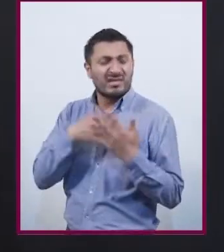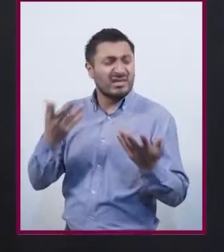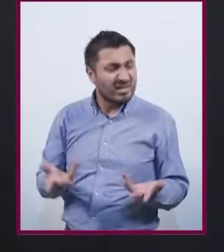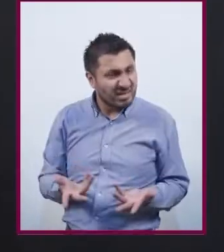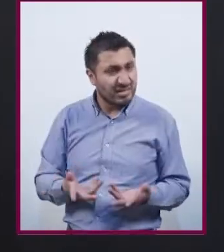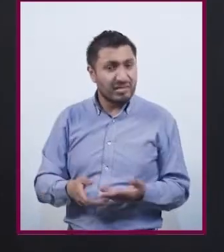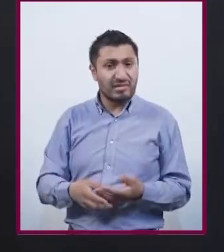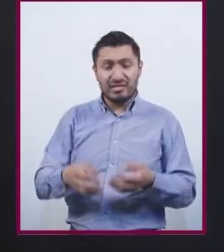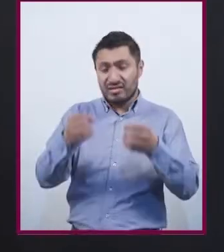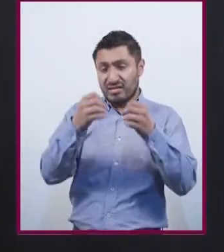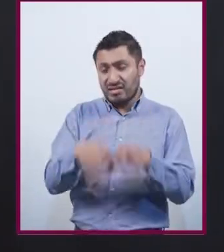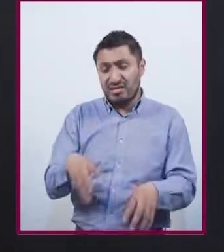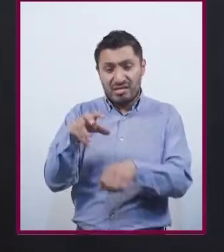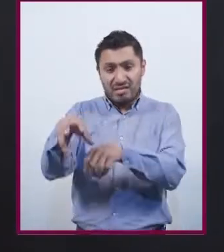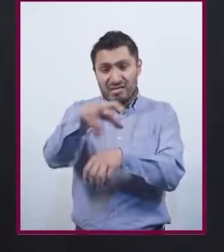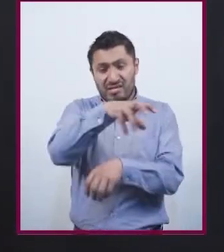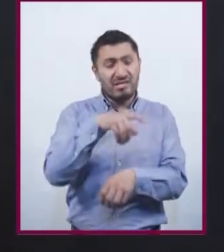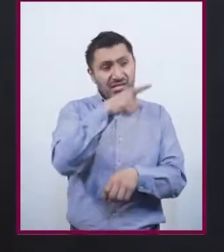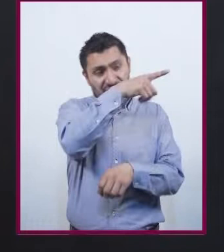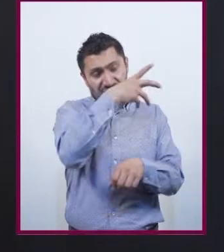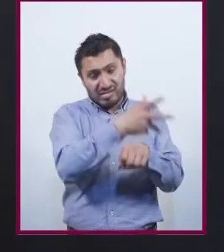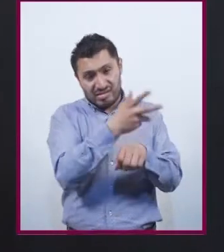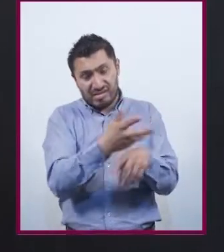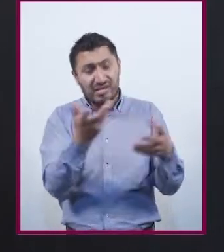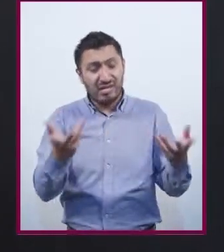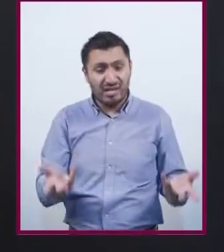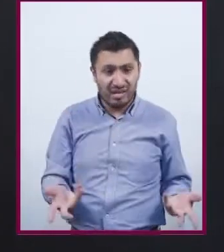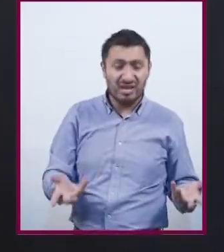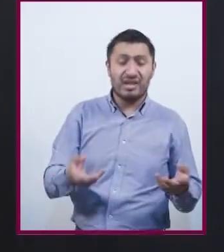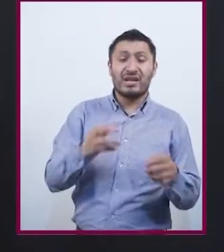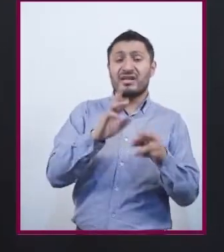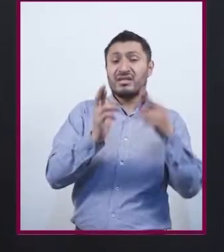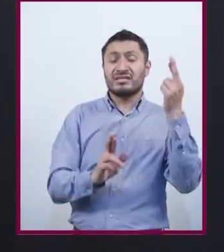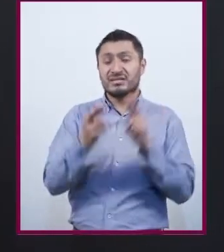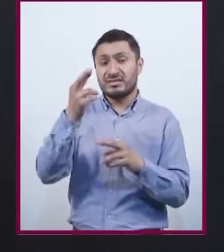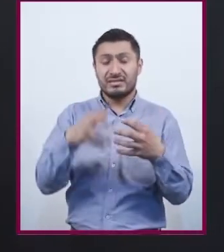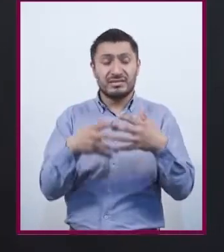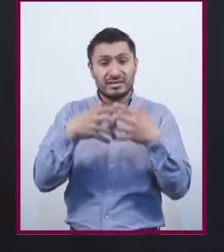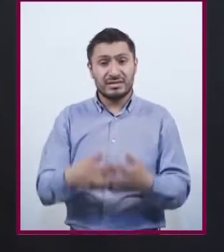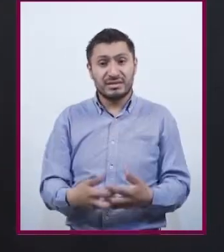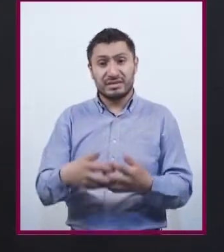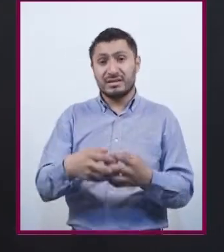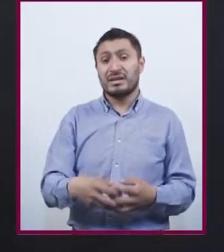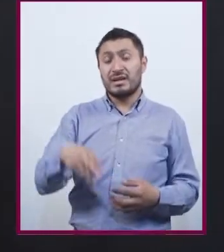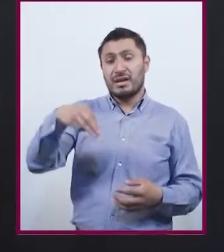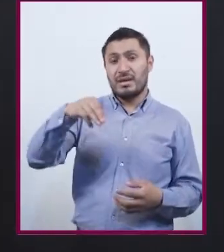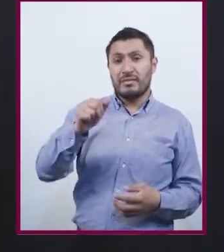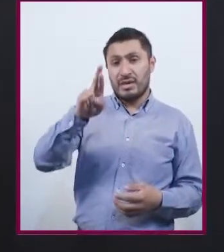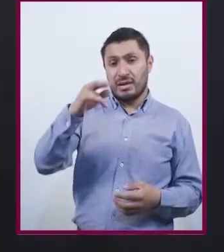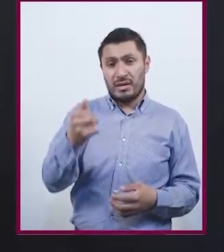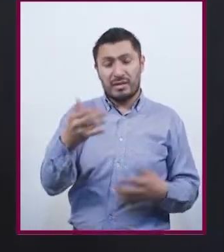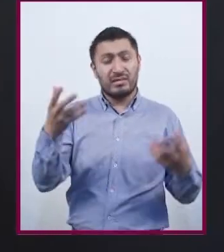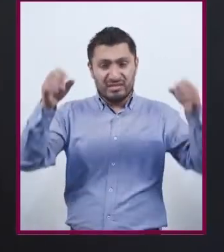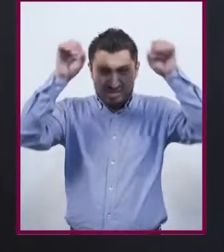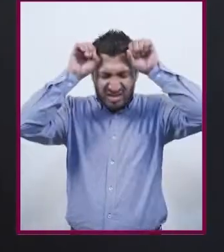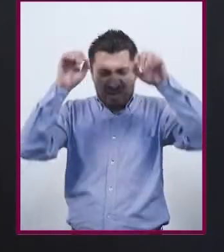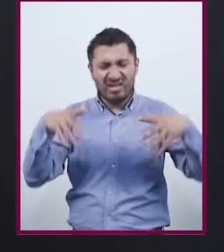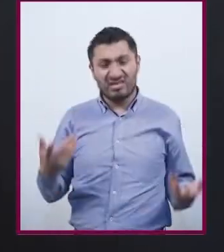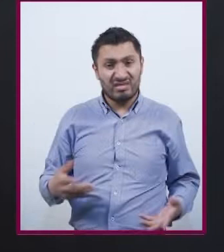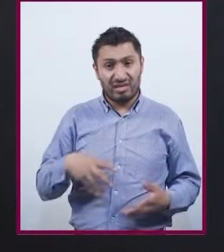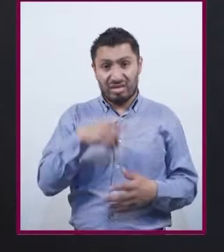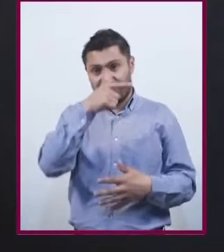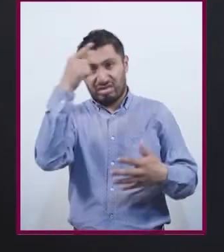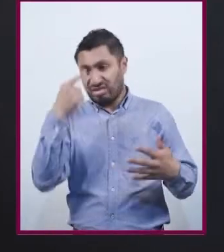con el romanticismo, la pérdida de las colonias británicas en América, la revolución industrial y para pronto con Mary Shelley y su